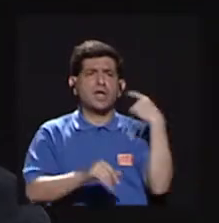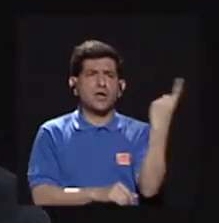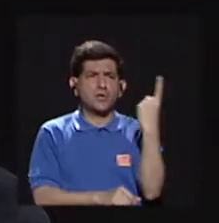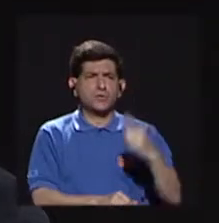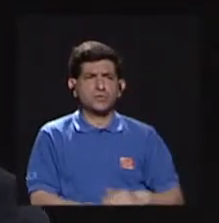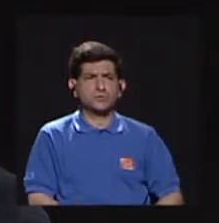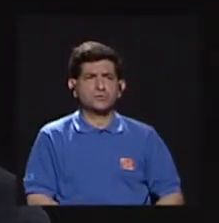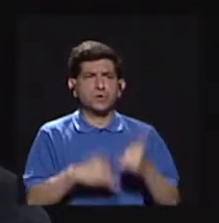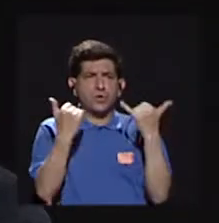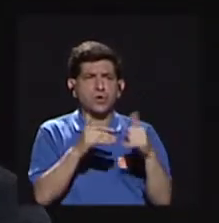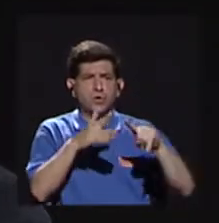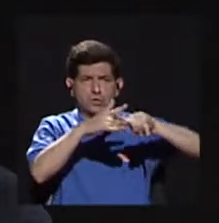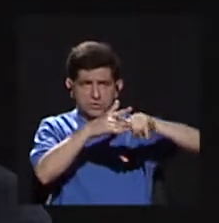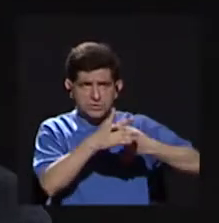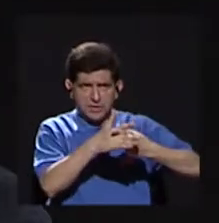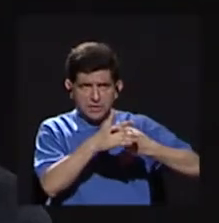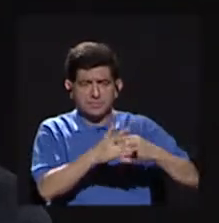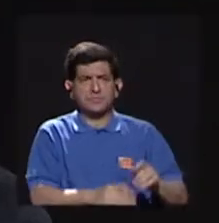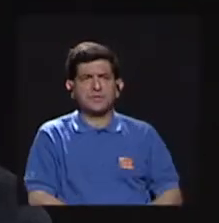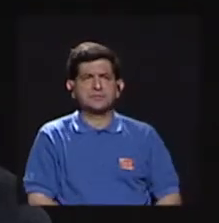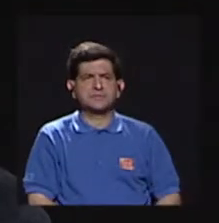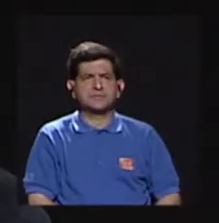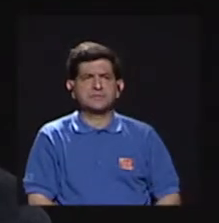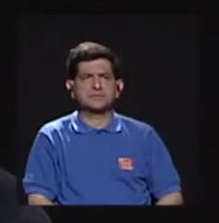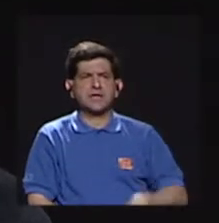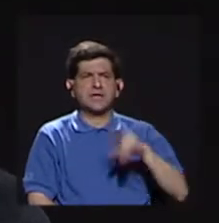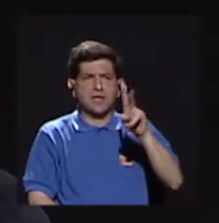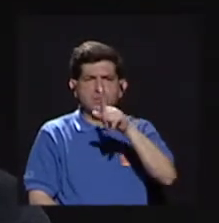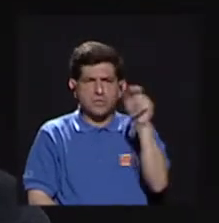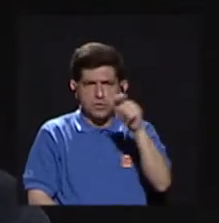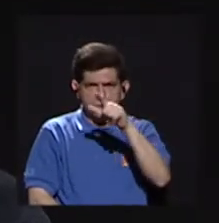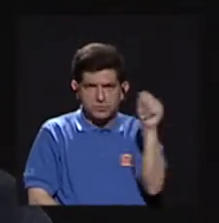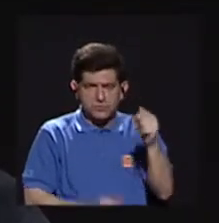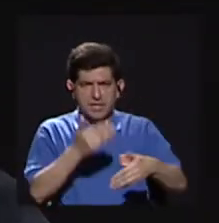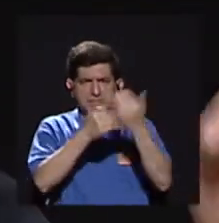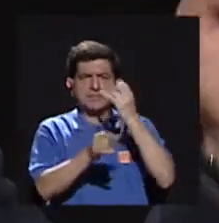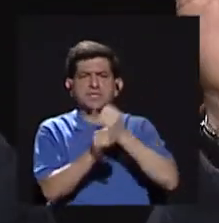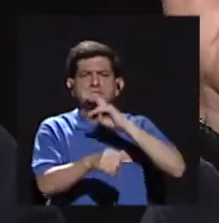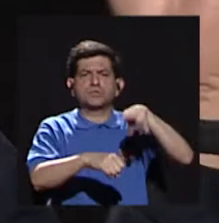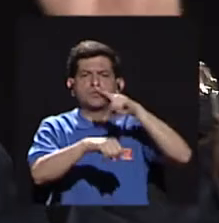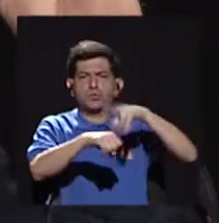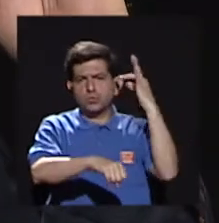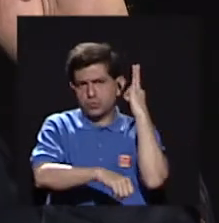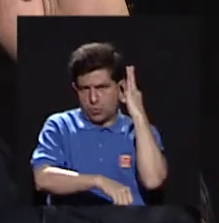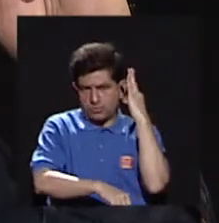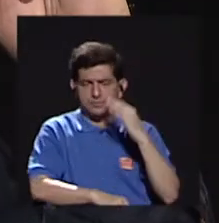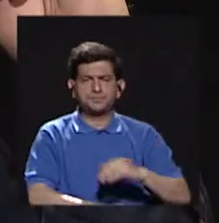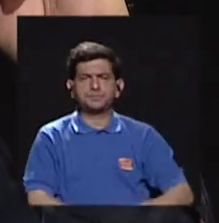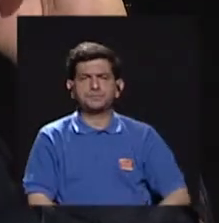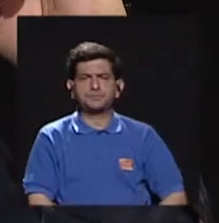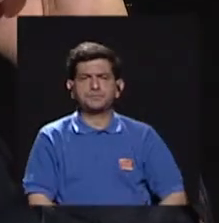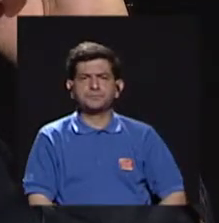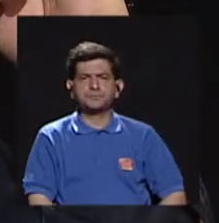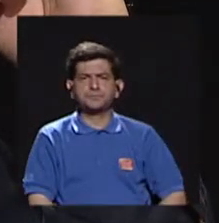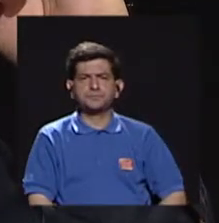eso en el área ya empezamos que hace dos meses en este tour nacional de las mujeres